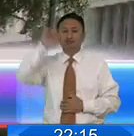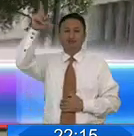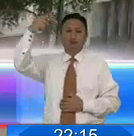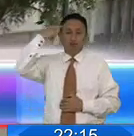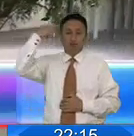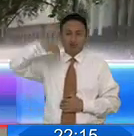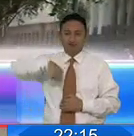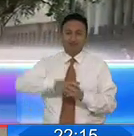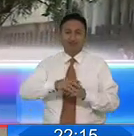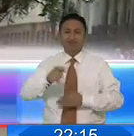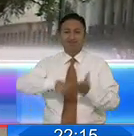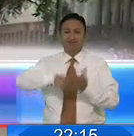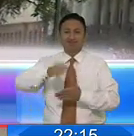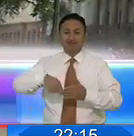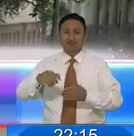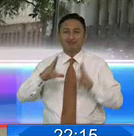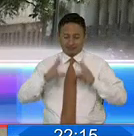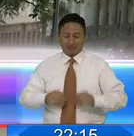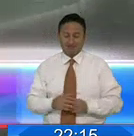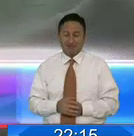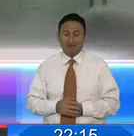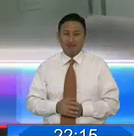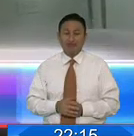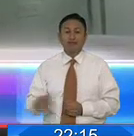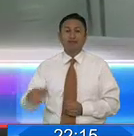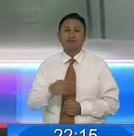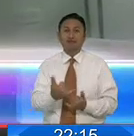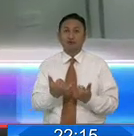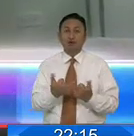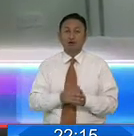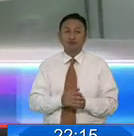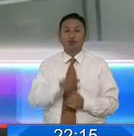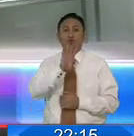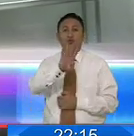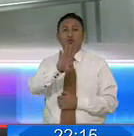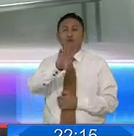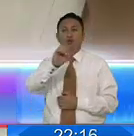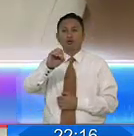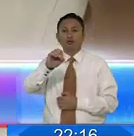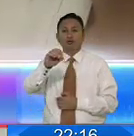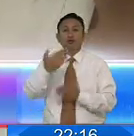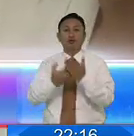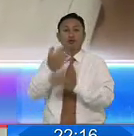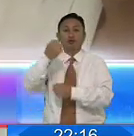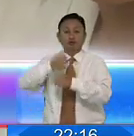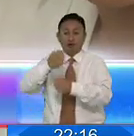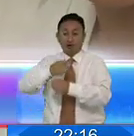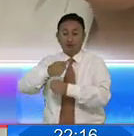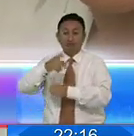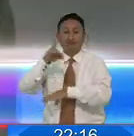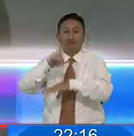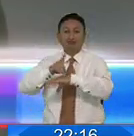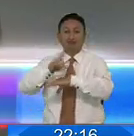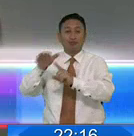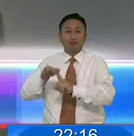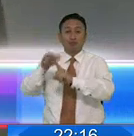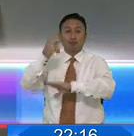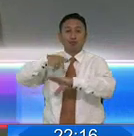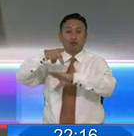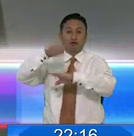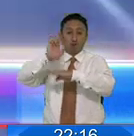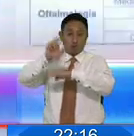del convenio de salud entre ecuador y cuba con lo cual se liberaron cerca de 400 plazas de especialidades médicas para profesionales ecuatorianos